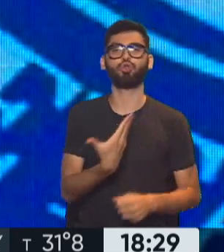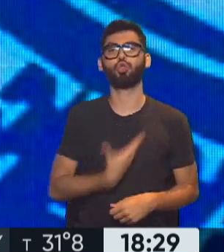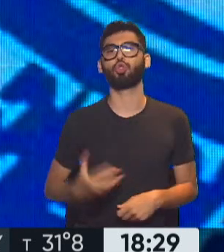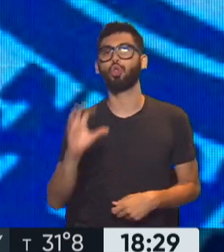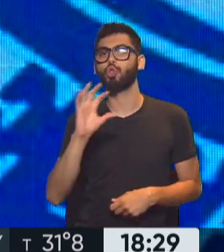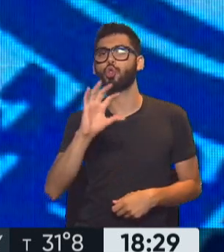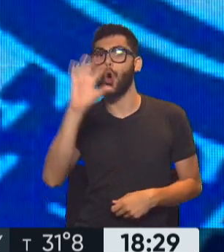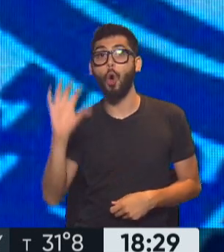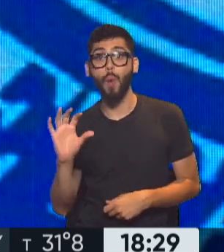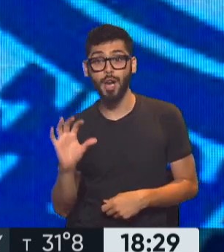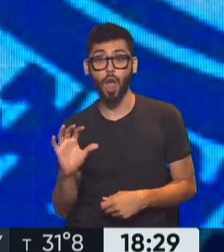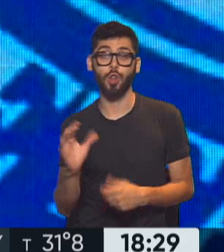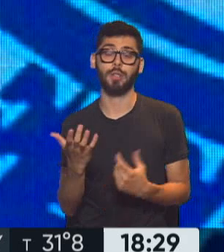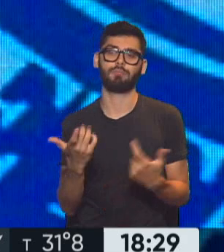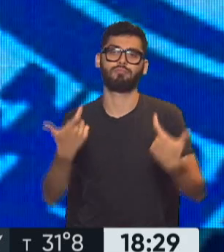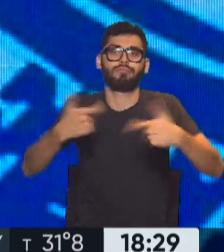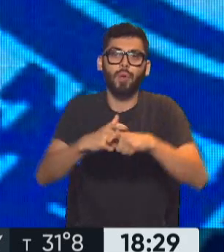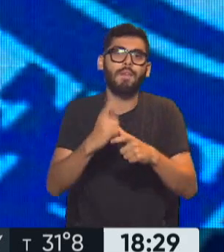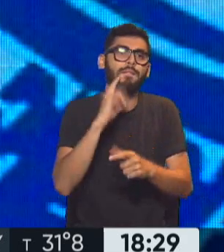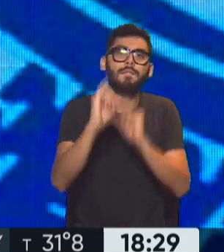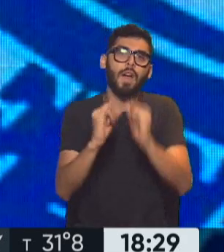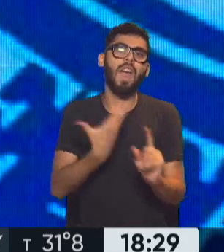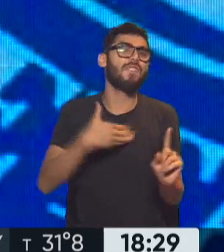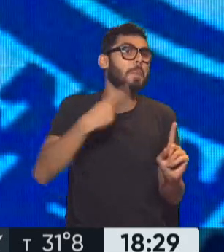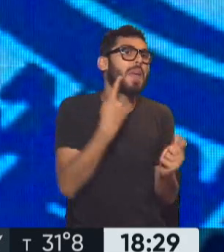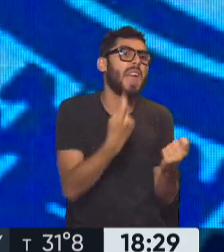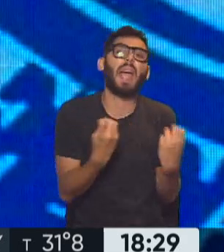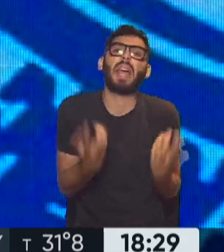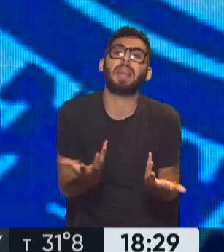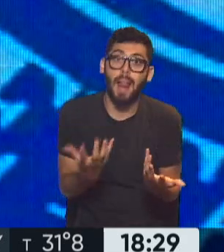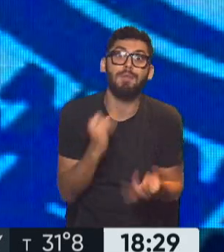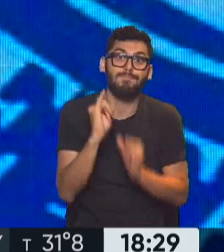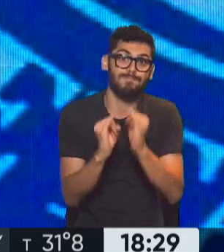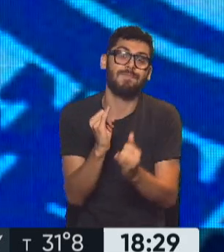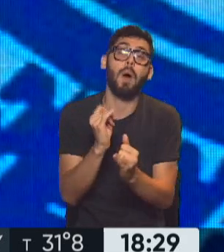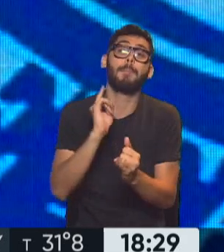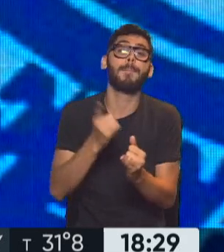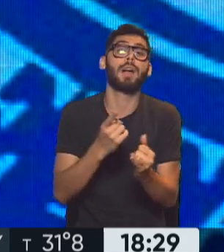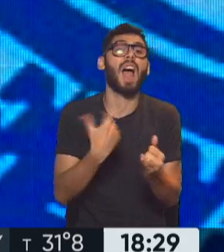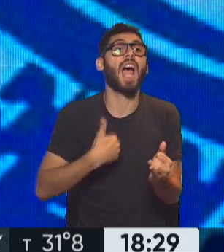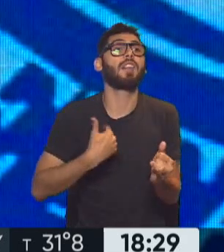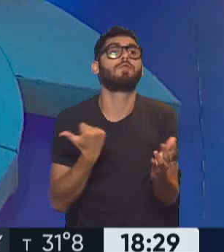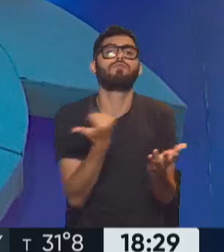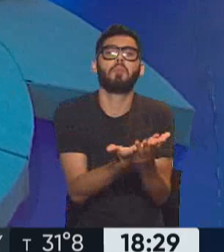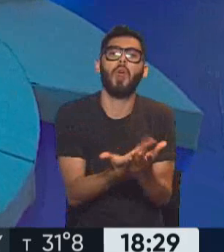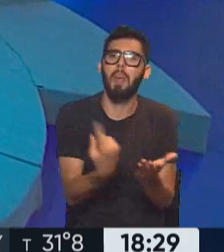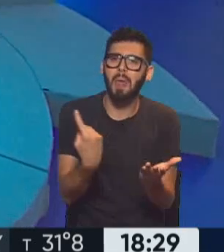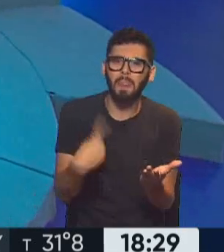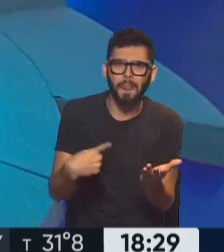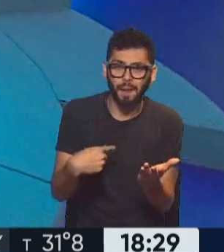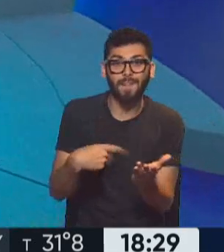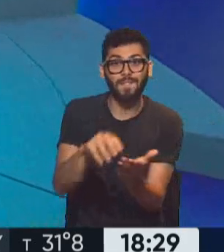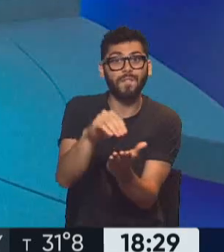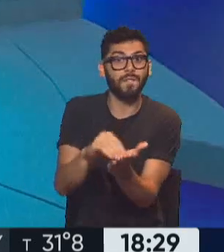siguen las negociaciones con el Fondo Monetario Internacional y cómo puede llegar a darse el posible acuerdo, por lo menos la oferta que va a hacer Argentina dentro de